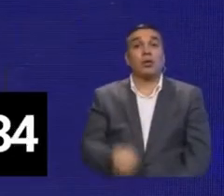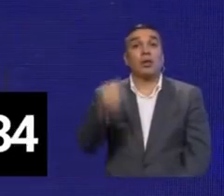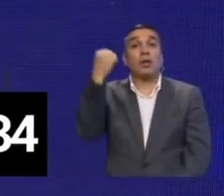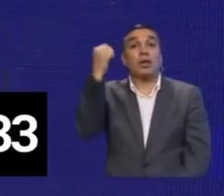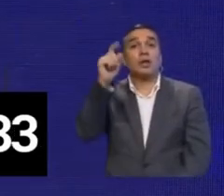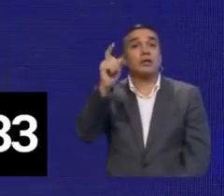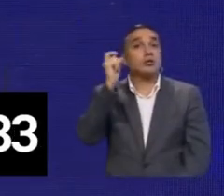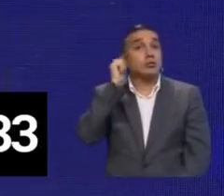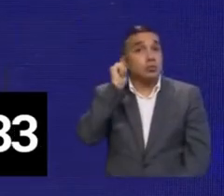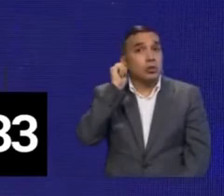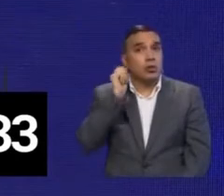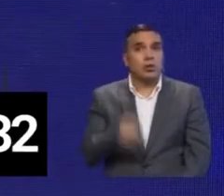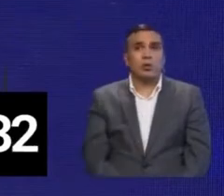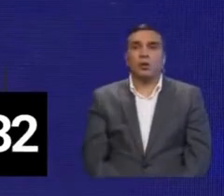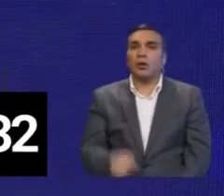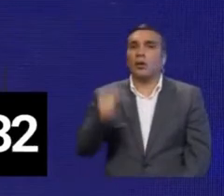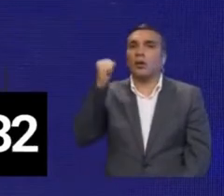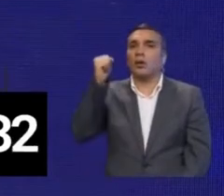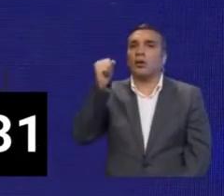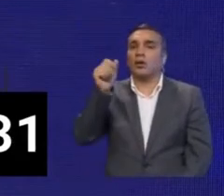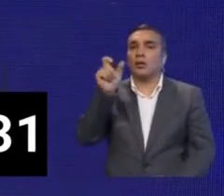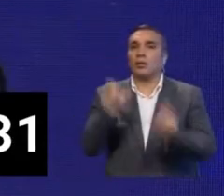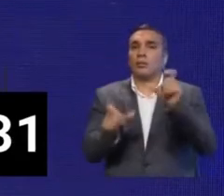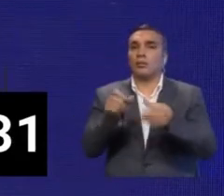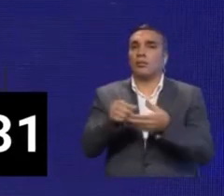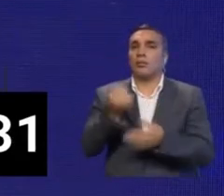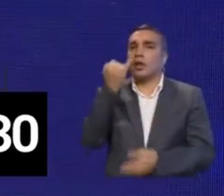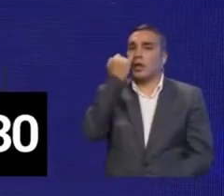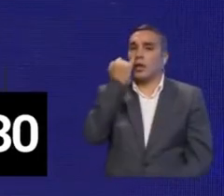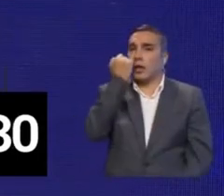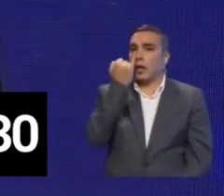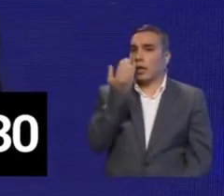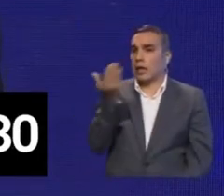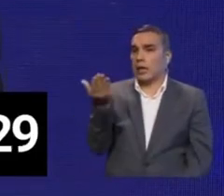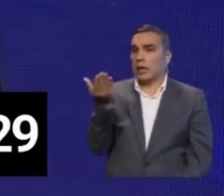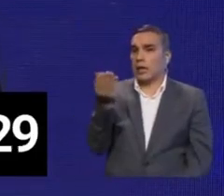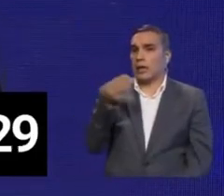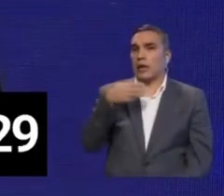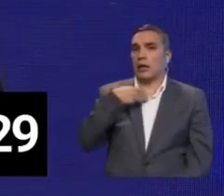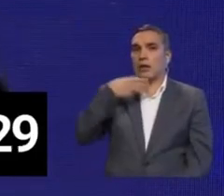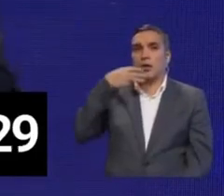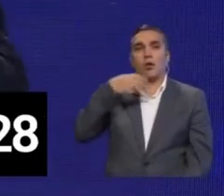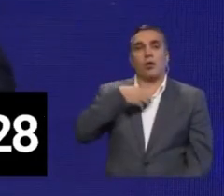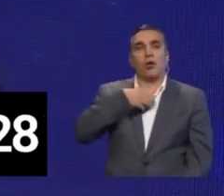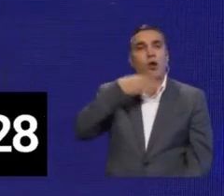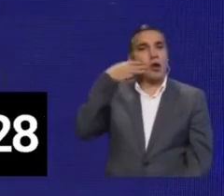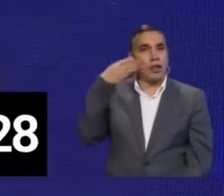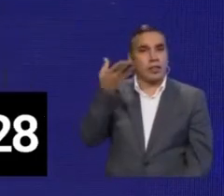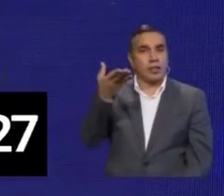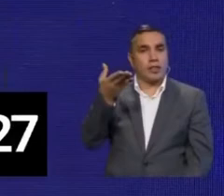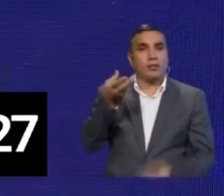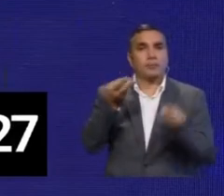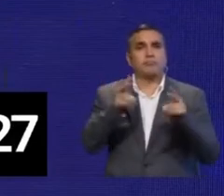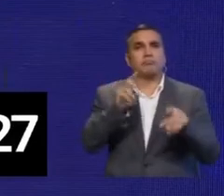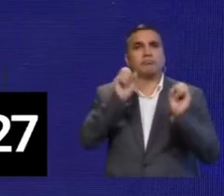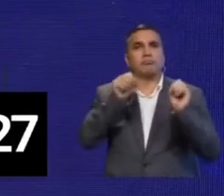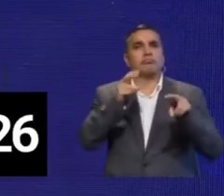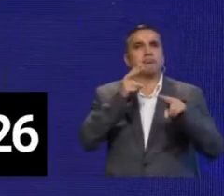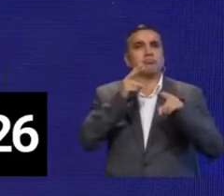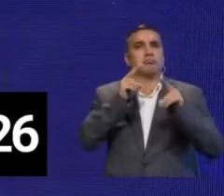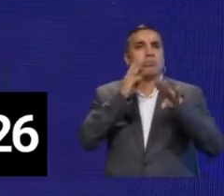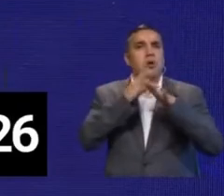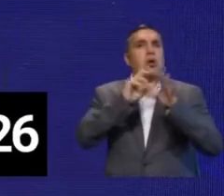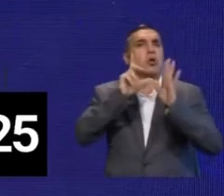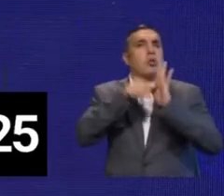las mujeres, los derechos de las poblaciones indígenas de nuestro país. Seguramente podremos abordarlas más